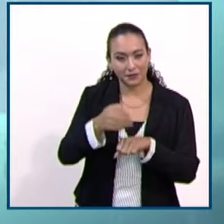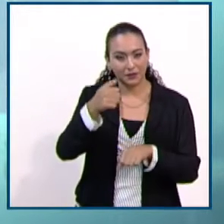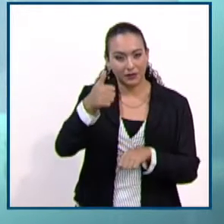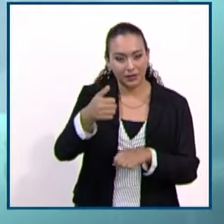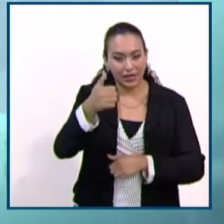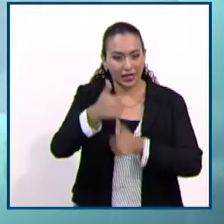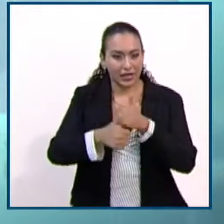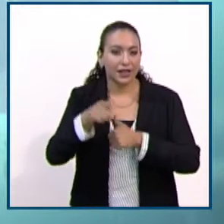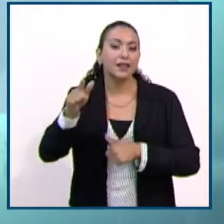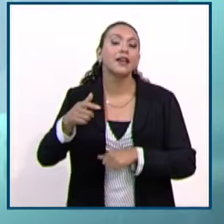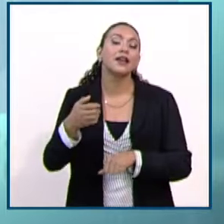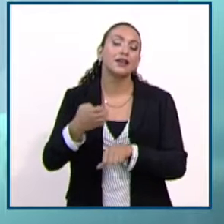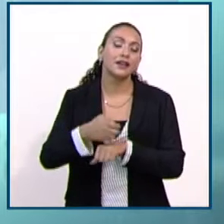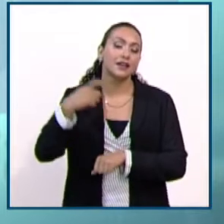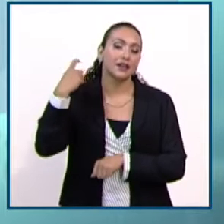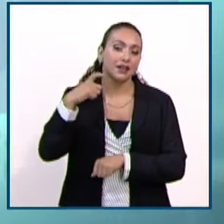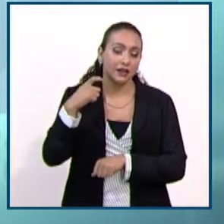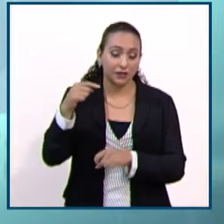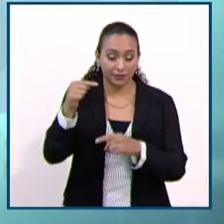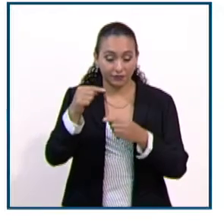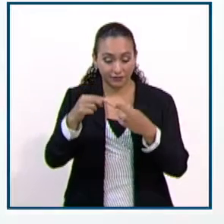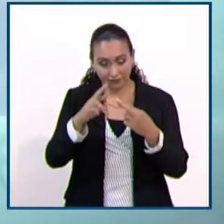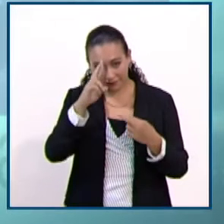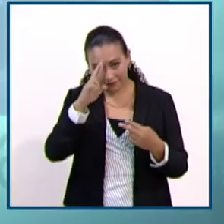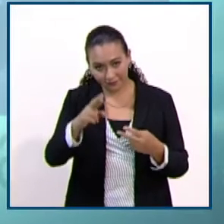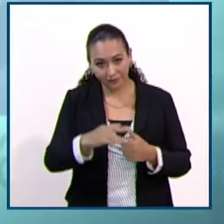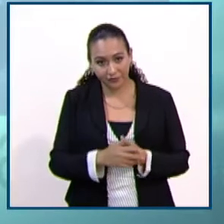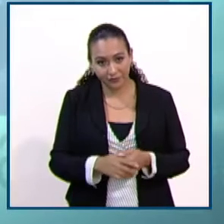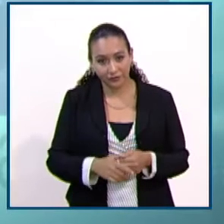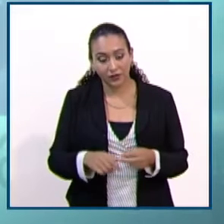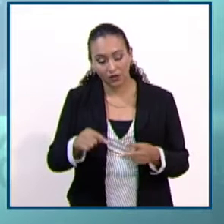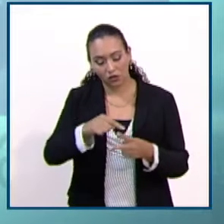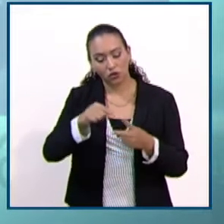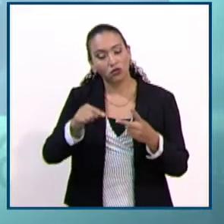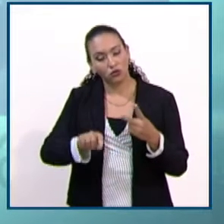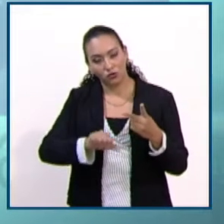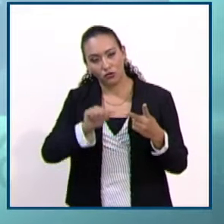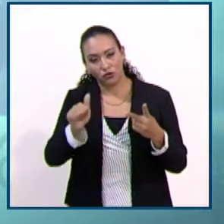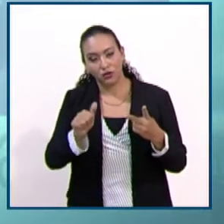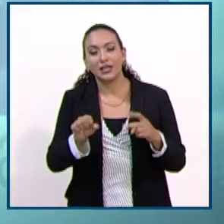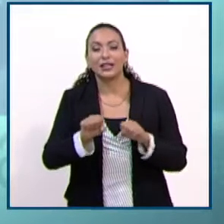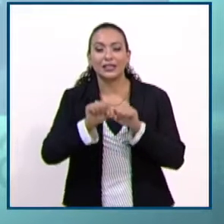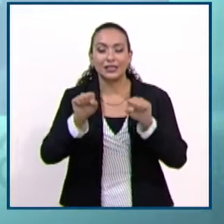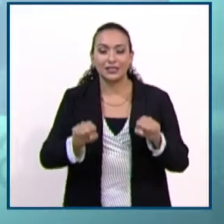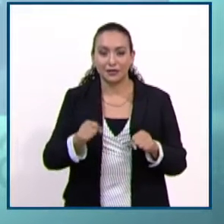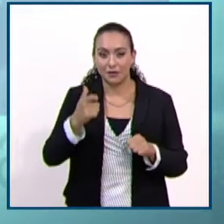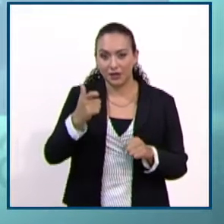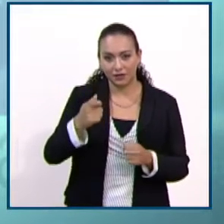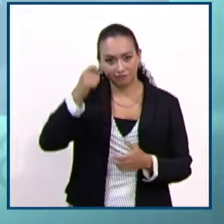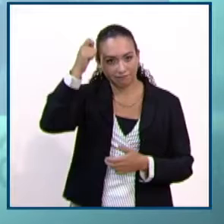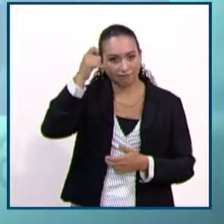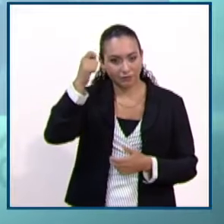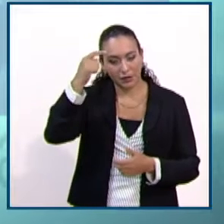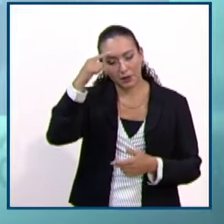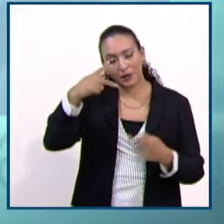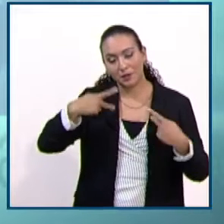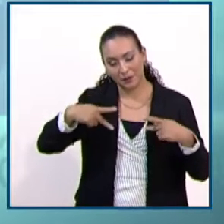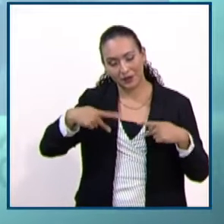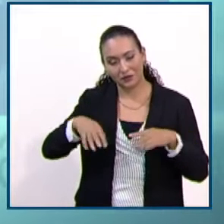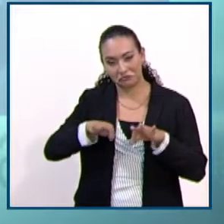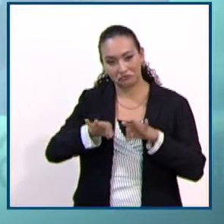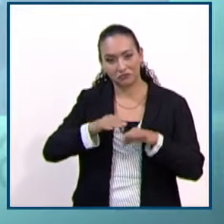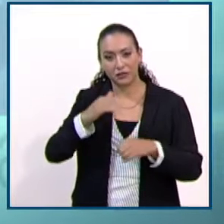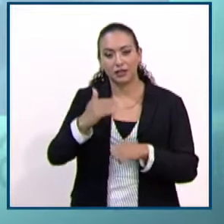de Querétaro respeta esos principios. Y 2 con el mismo rubro, sistema de ahorro para el retiro. El artículo 37,